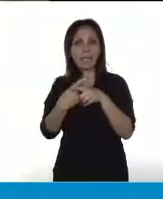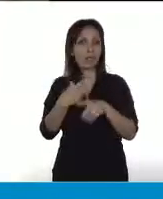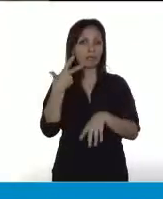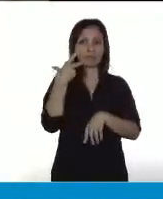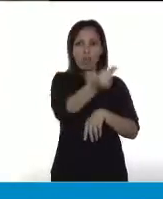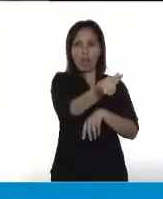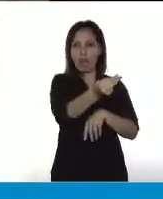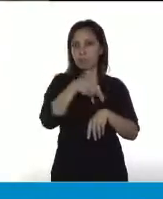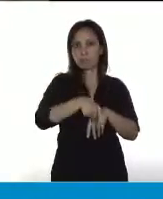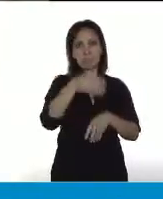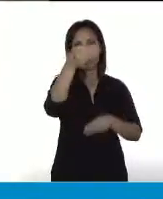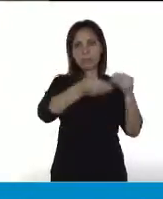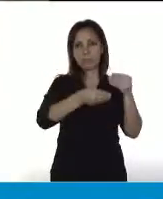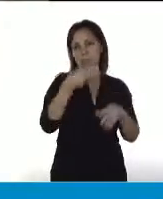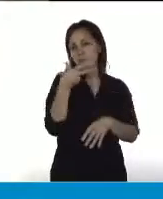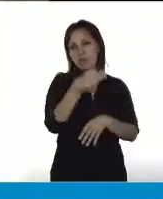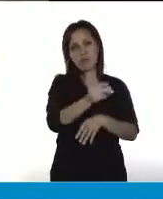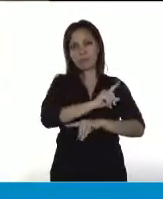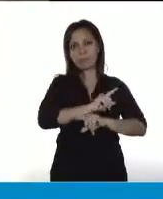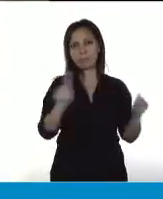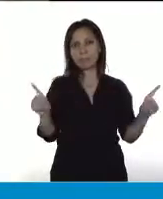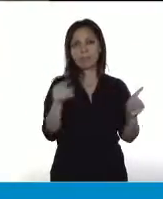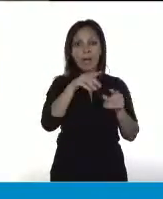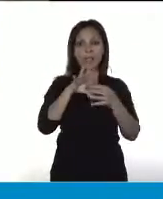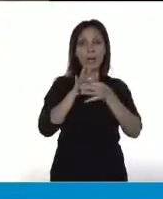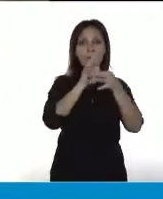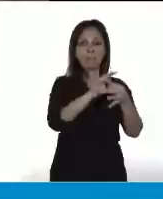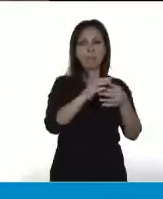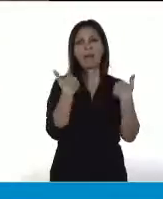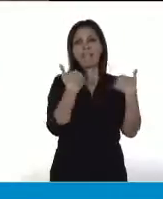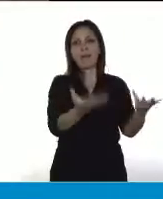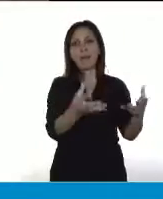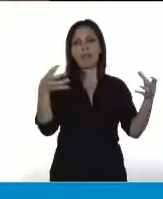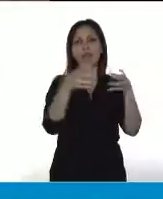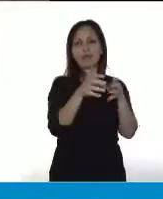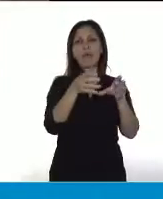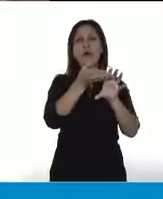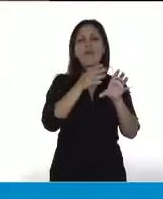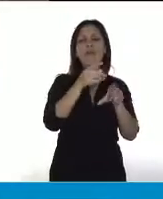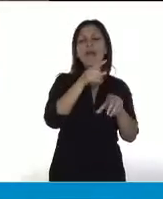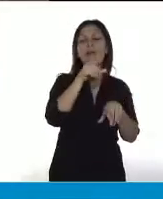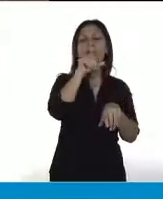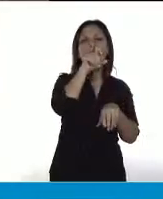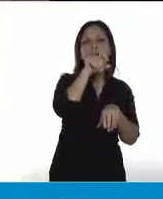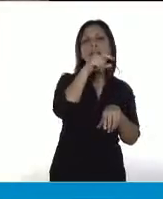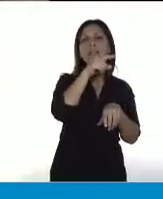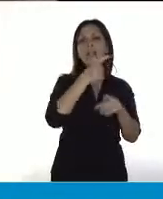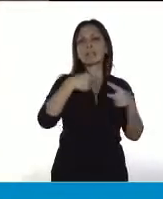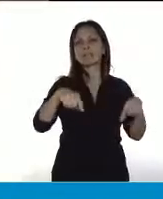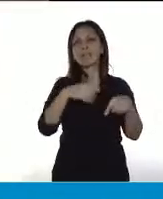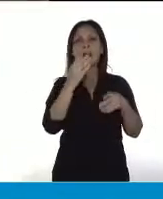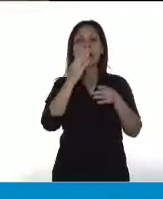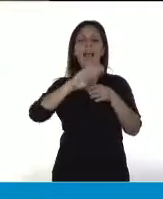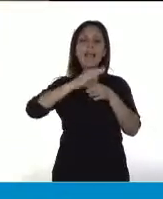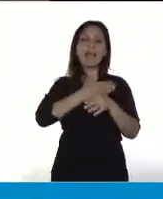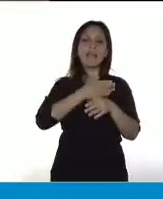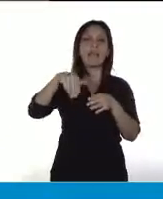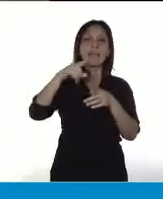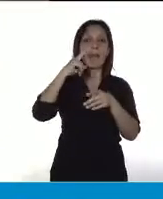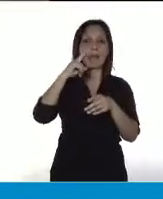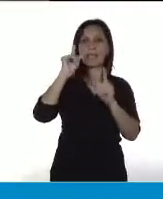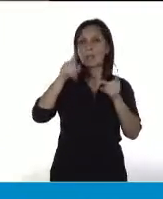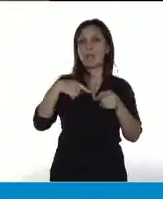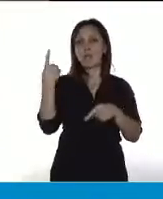rechazamos el presupuesto que está hecho a la medida de los fondos buitres y del FMI. Nuestro voto negativo puede ser que